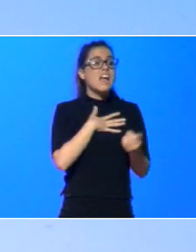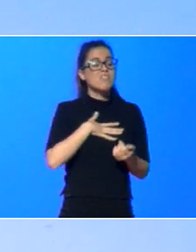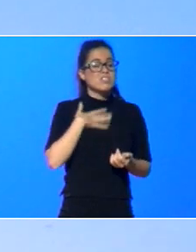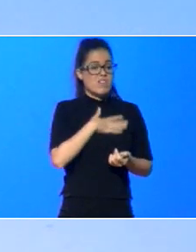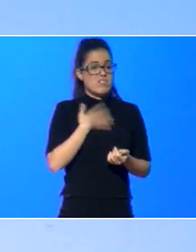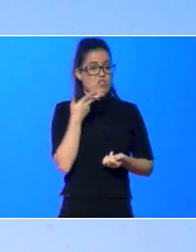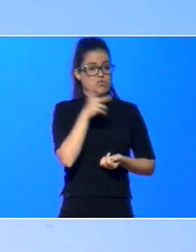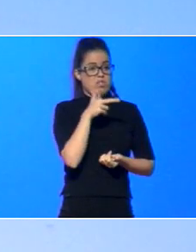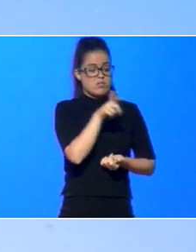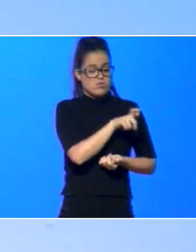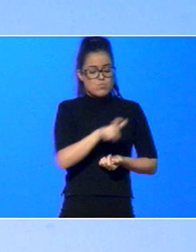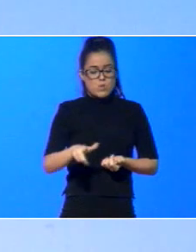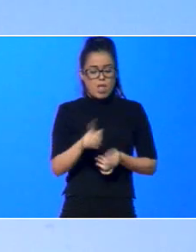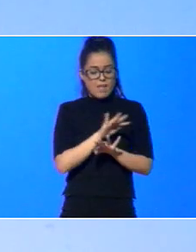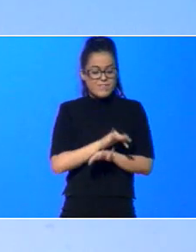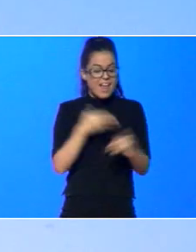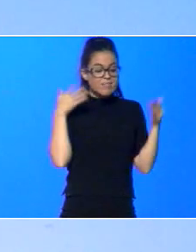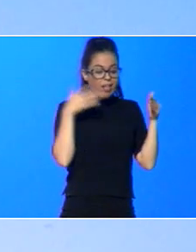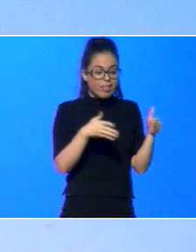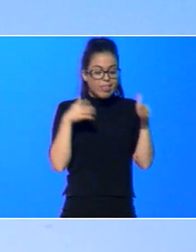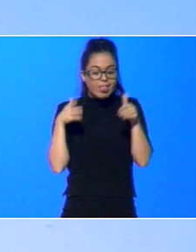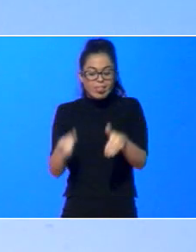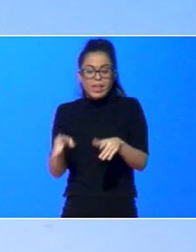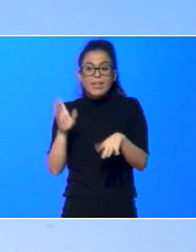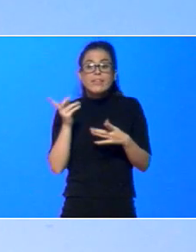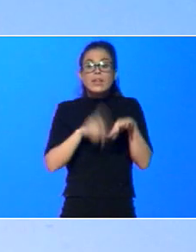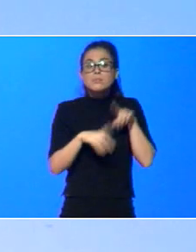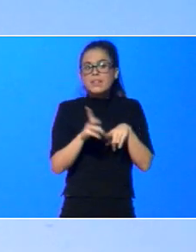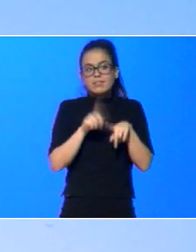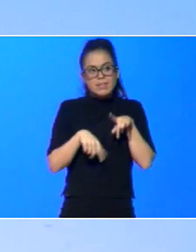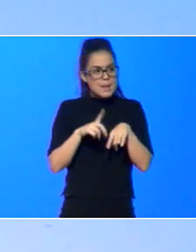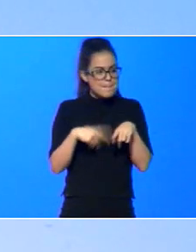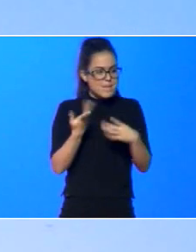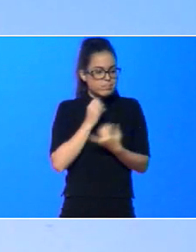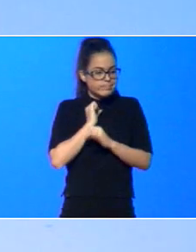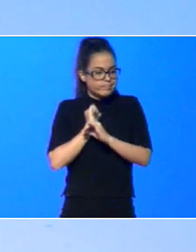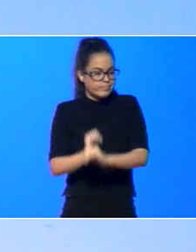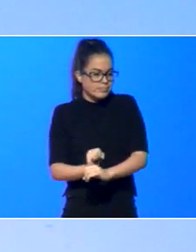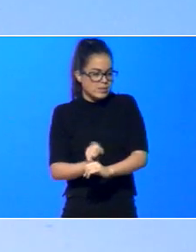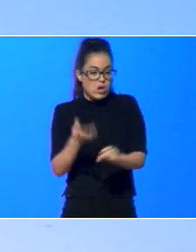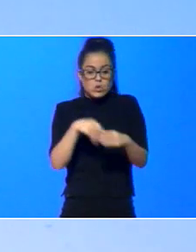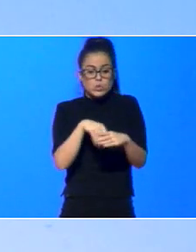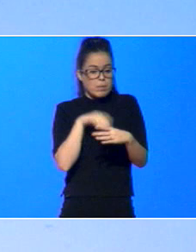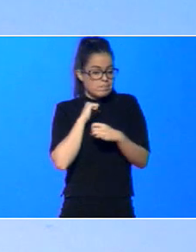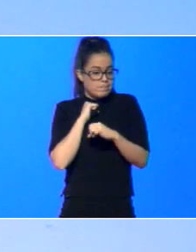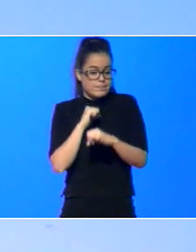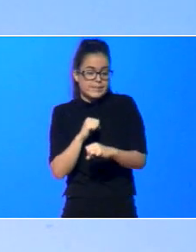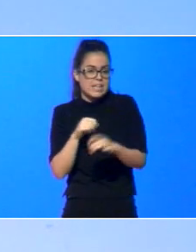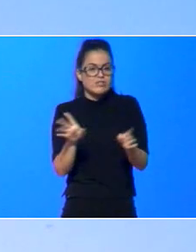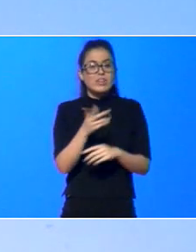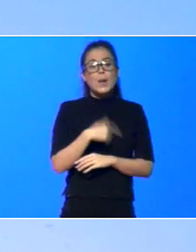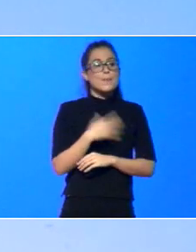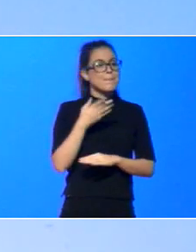enfoque condiciona lógicamente y esto ustedes son muy conscientes condiciona el propio contenido del derecho y lo que uno puede exigir